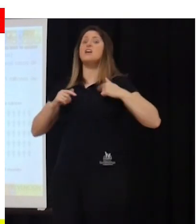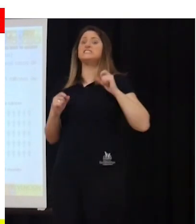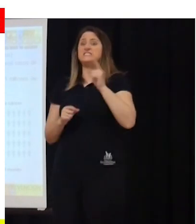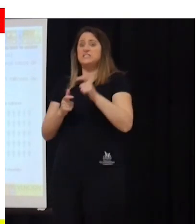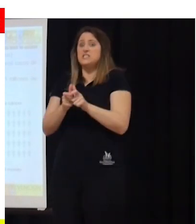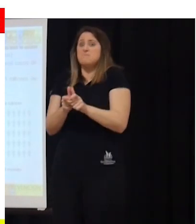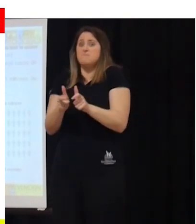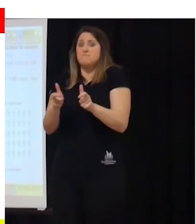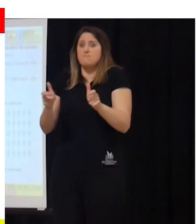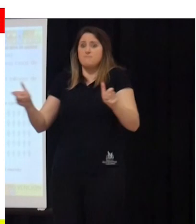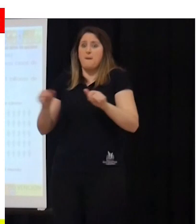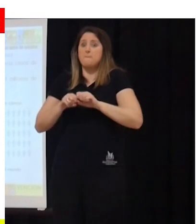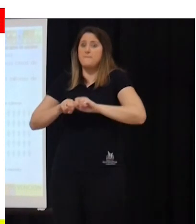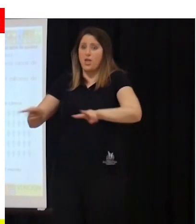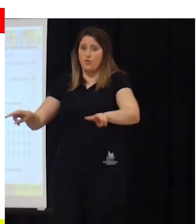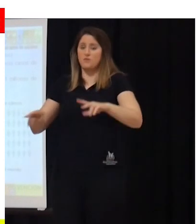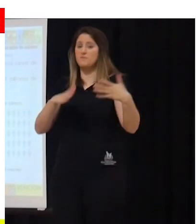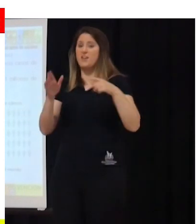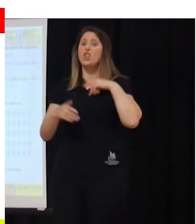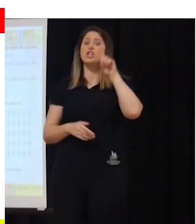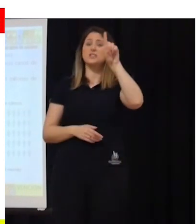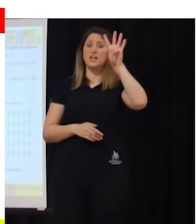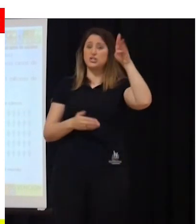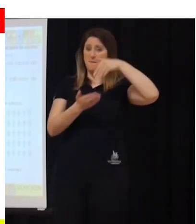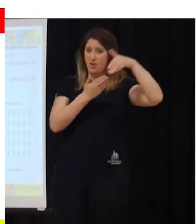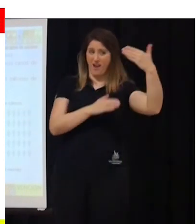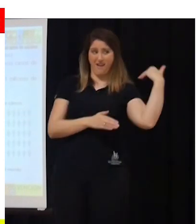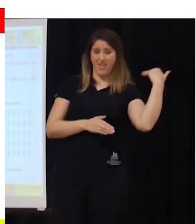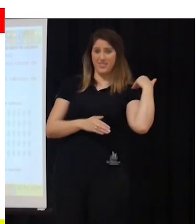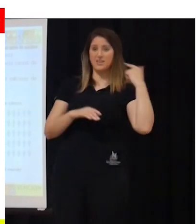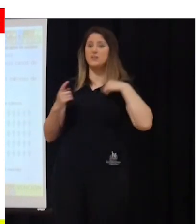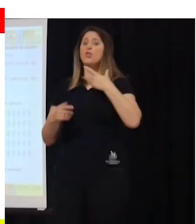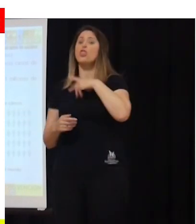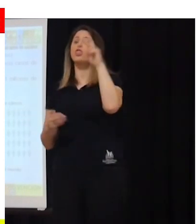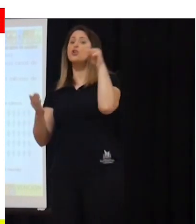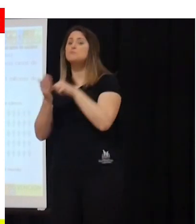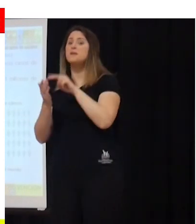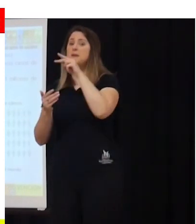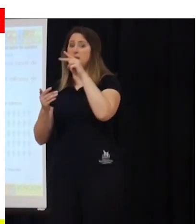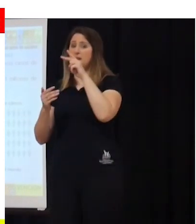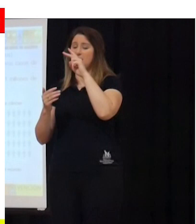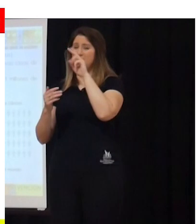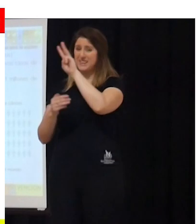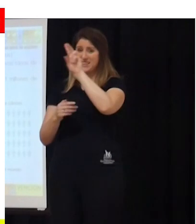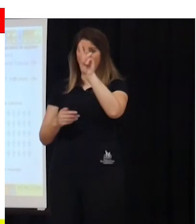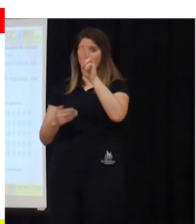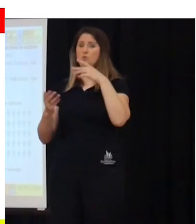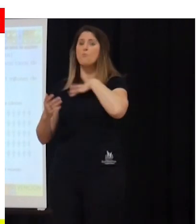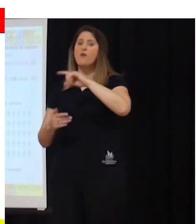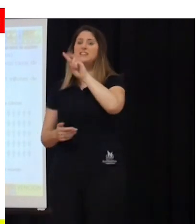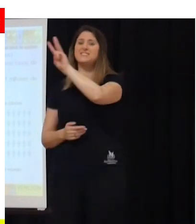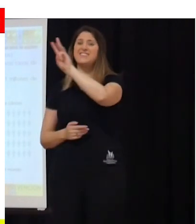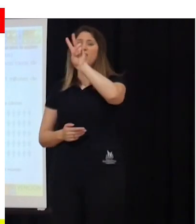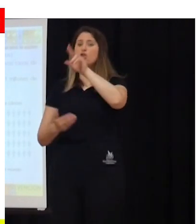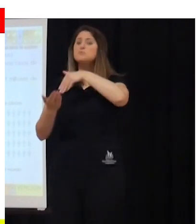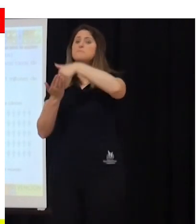En lugar de 14,1 millones, en 2022 tendremos una incidencia de 21 millones y medio de casos al año. Cuando